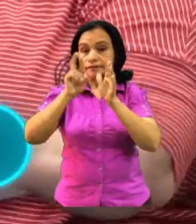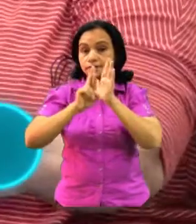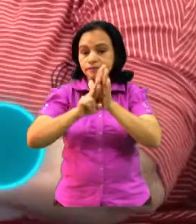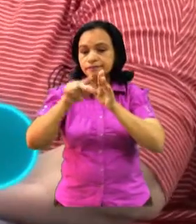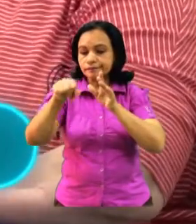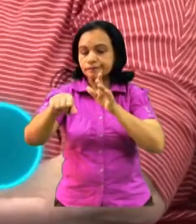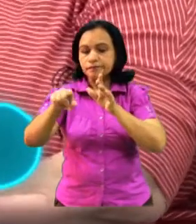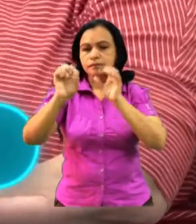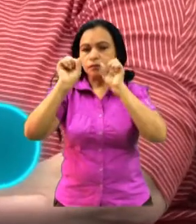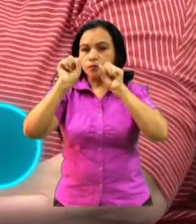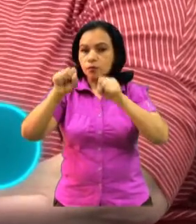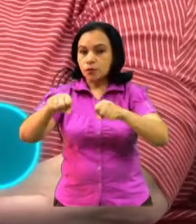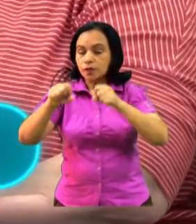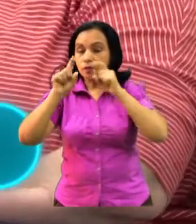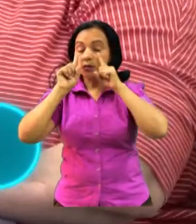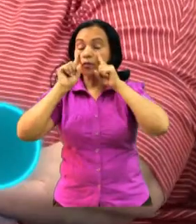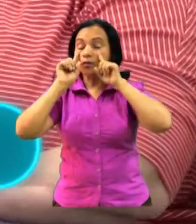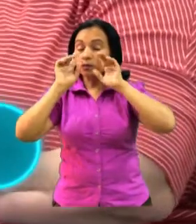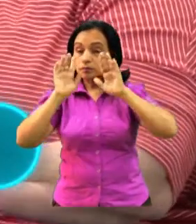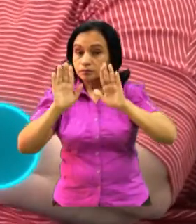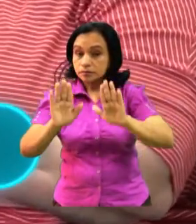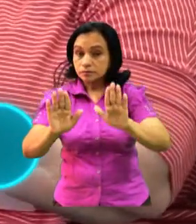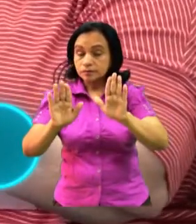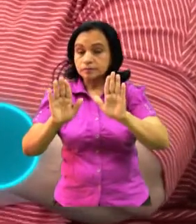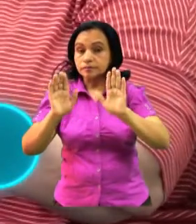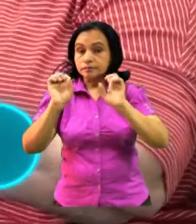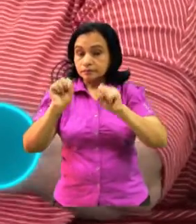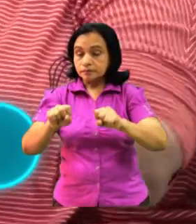respuesta, podemos evitar que